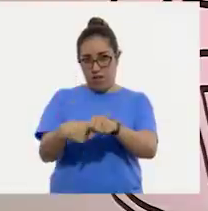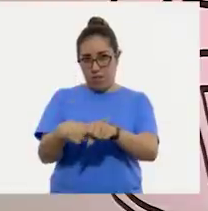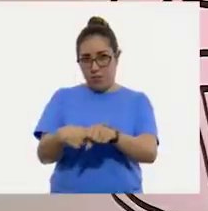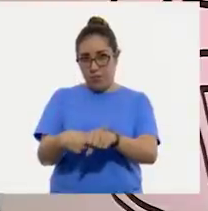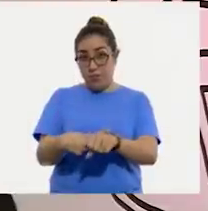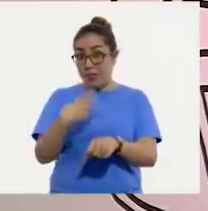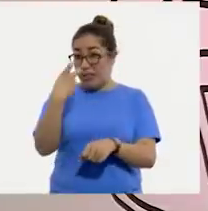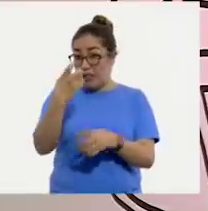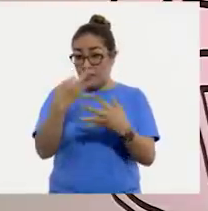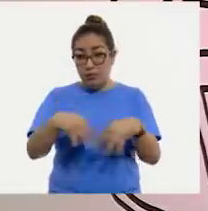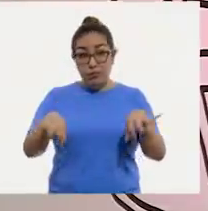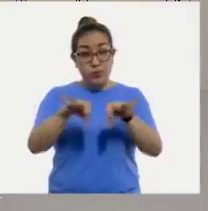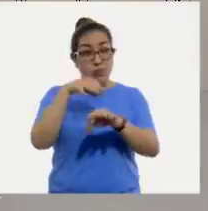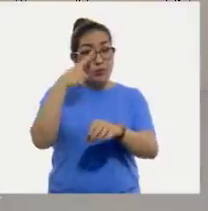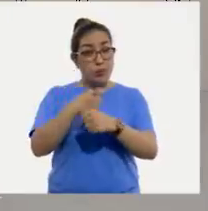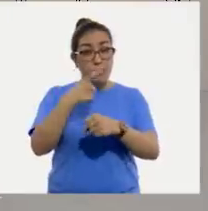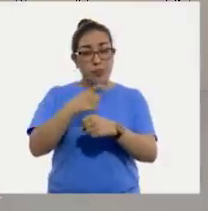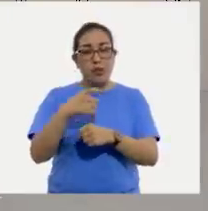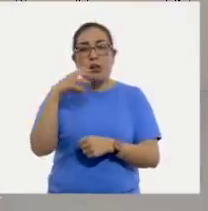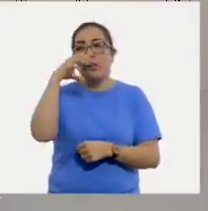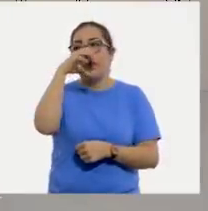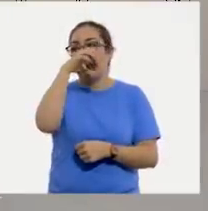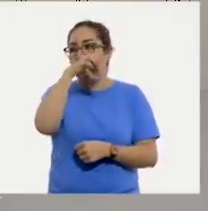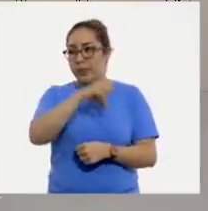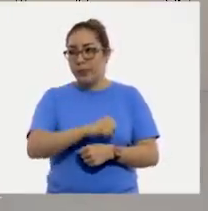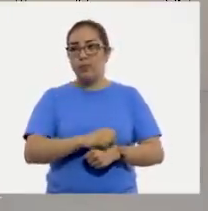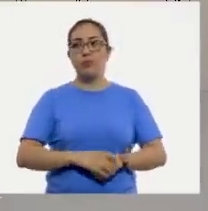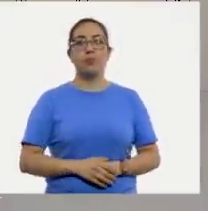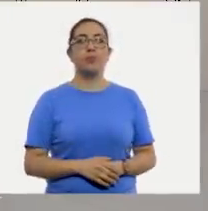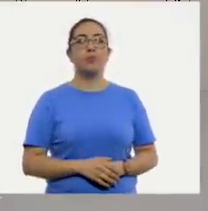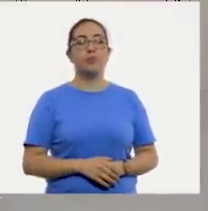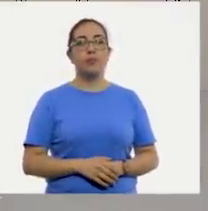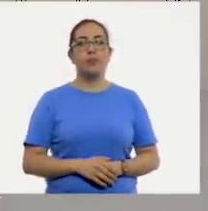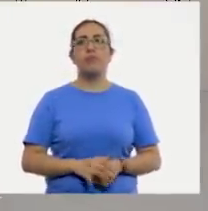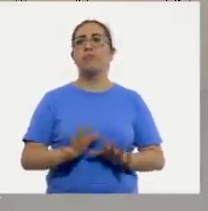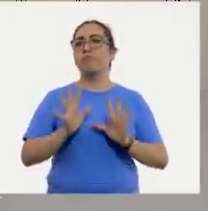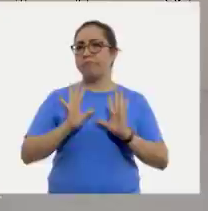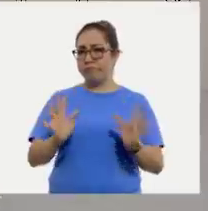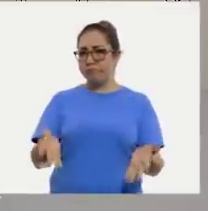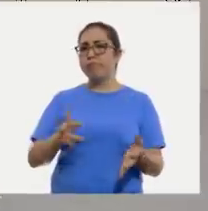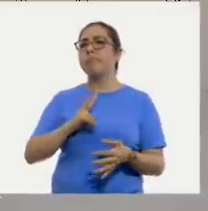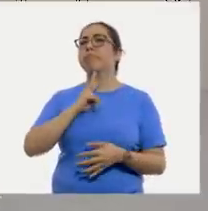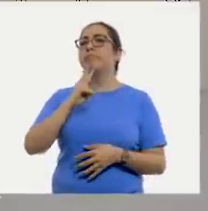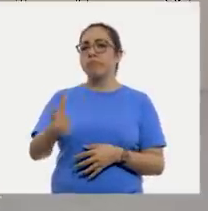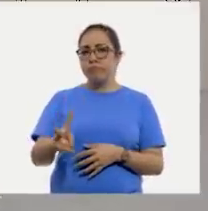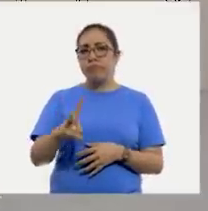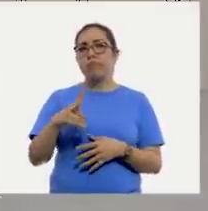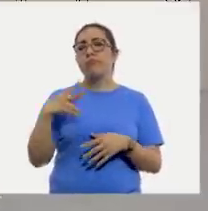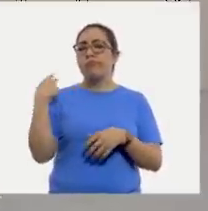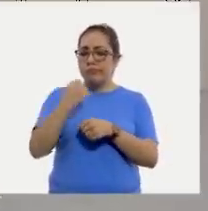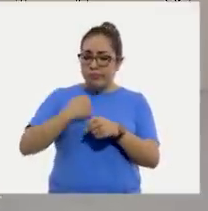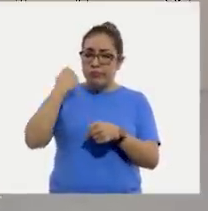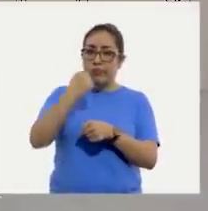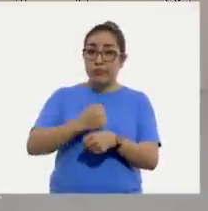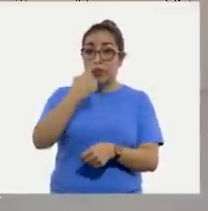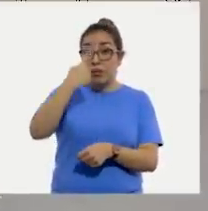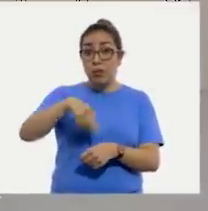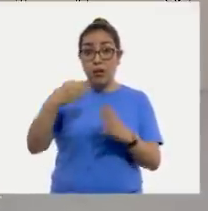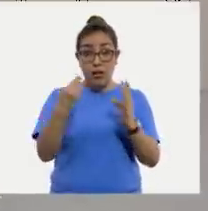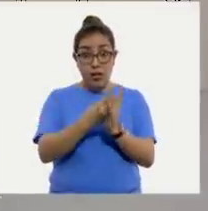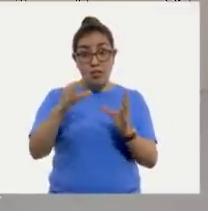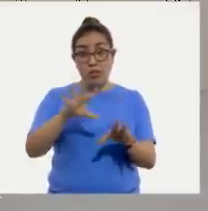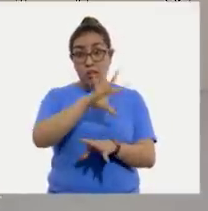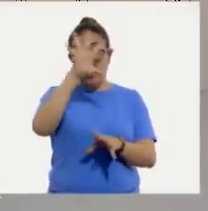es lo mejor que puede hacer un cantante. Bueno, pues ya lo tenemos claro, ¿no? Hemos vocalizado un rato y ahora para que las clases estén completas tenemos que aprender a